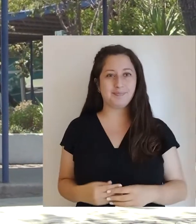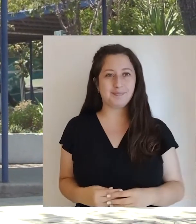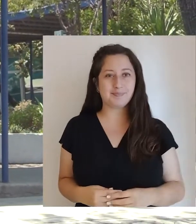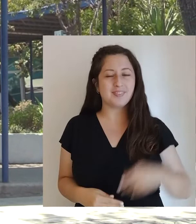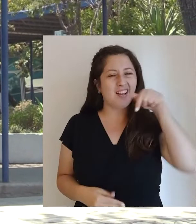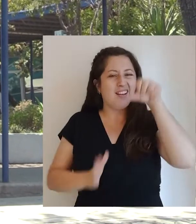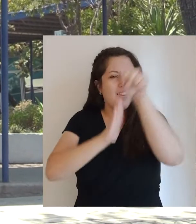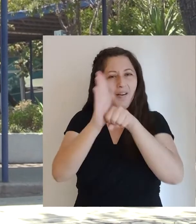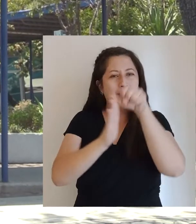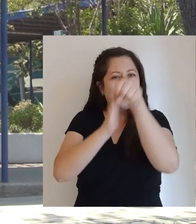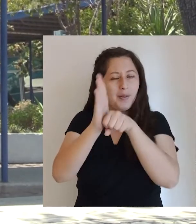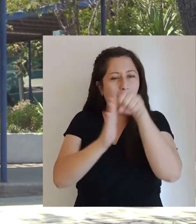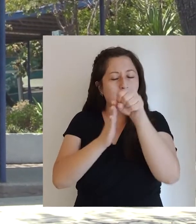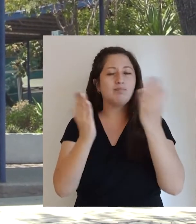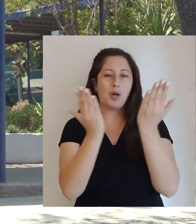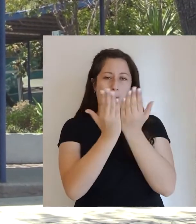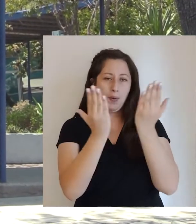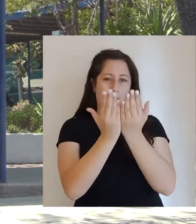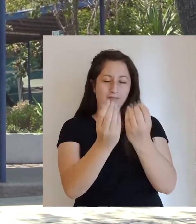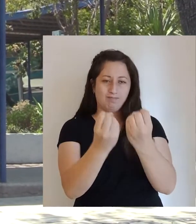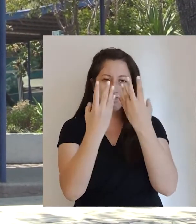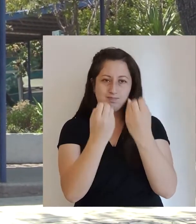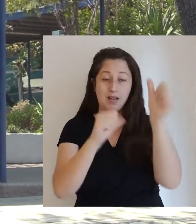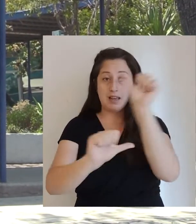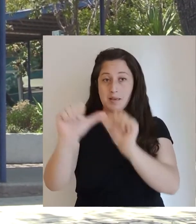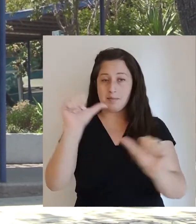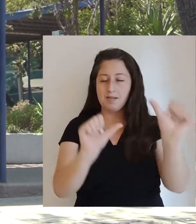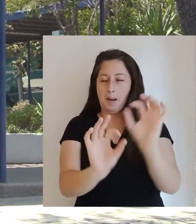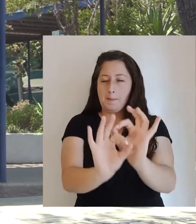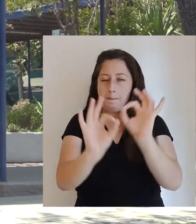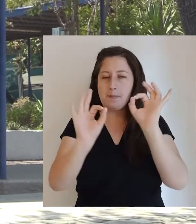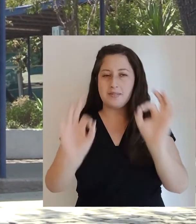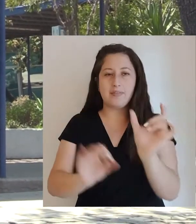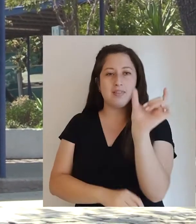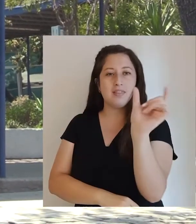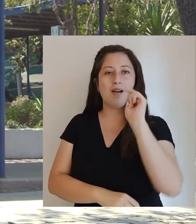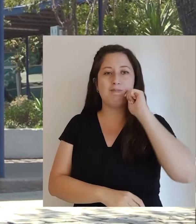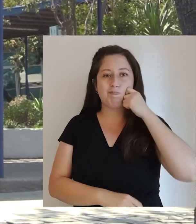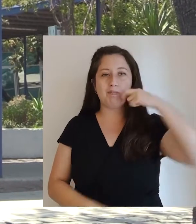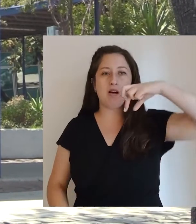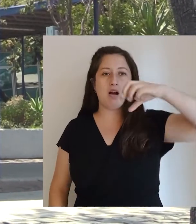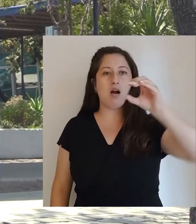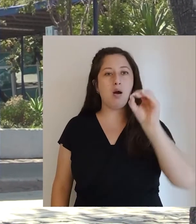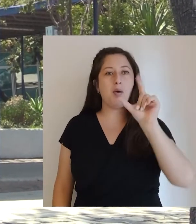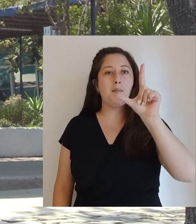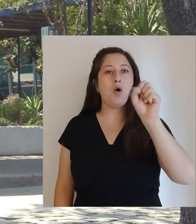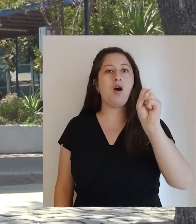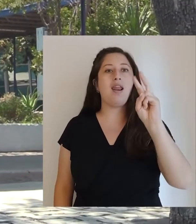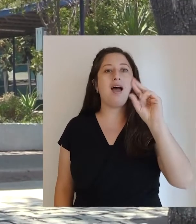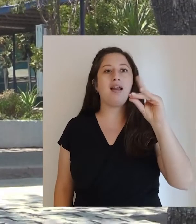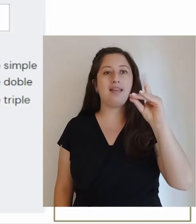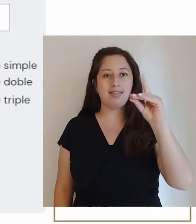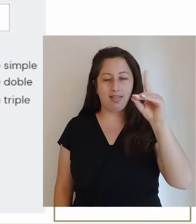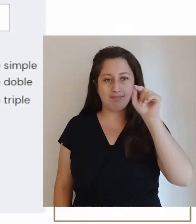facultad. En esta videocápsula estudiaremos el área de la química, específicamente el fenómeno de